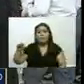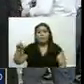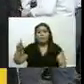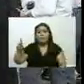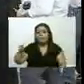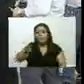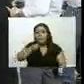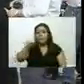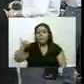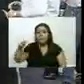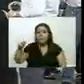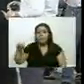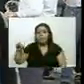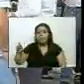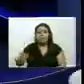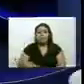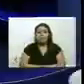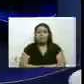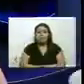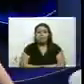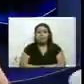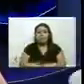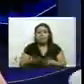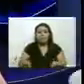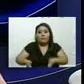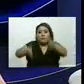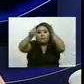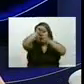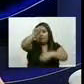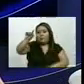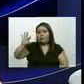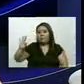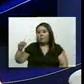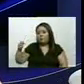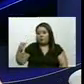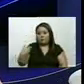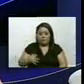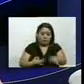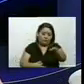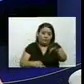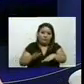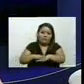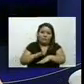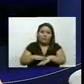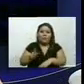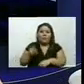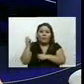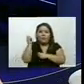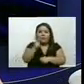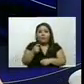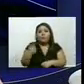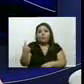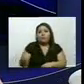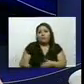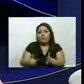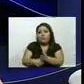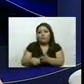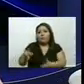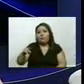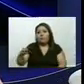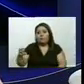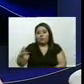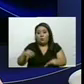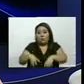Batres, Noticiero Hechos. En la Fiscalía se presentó un aviso en contra del alcalde de Santa Tecla por la supuesta retención de